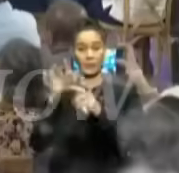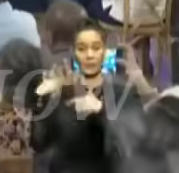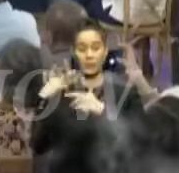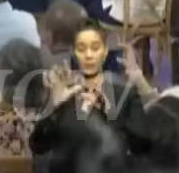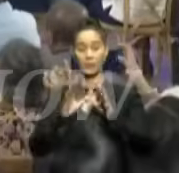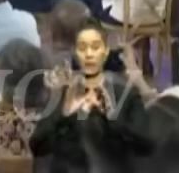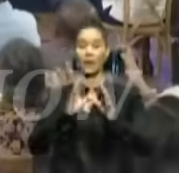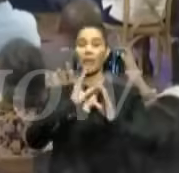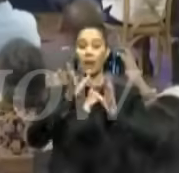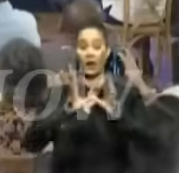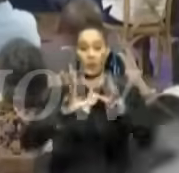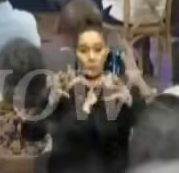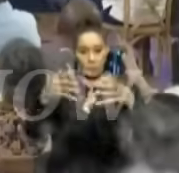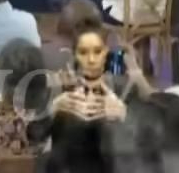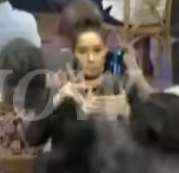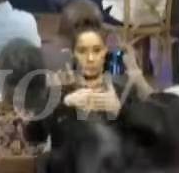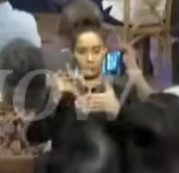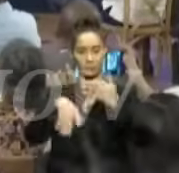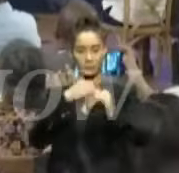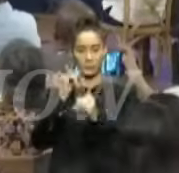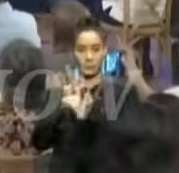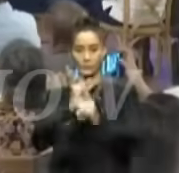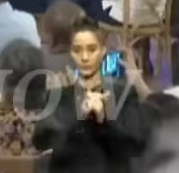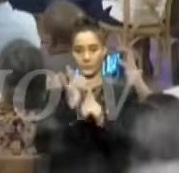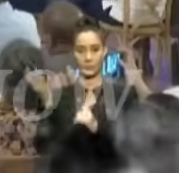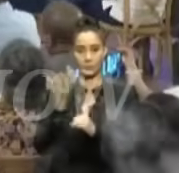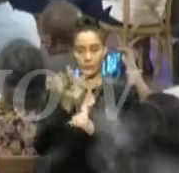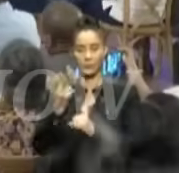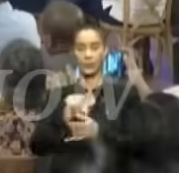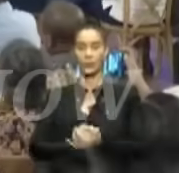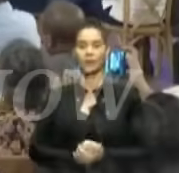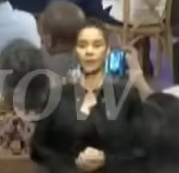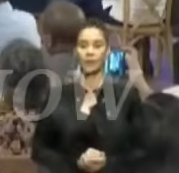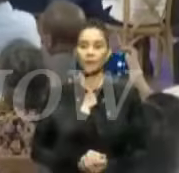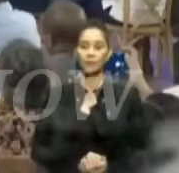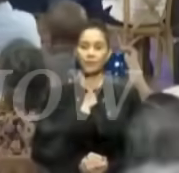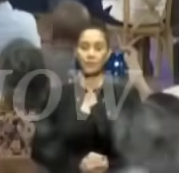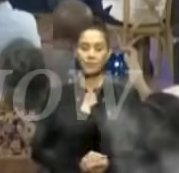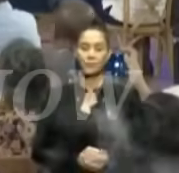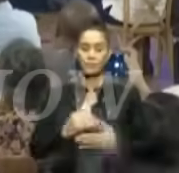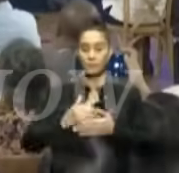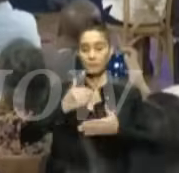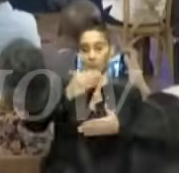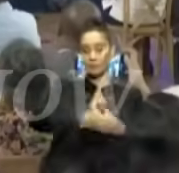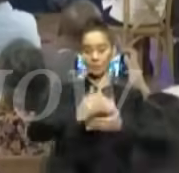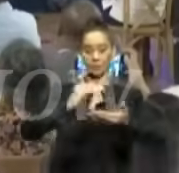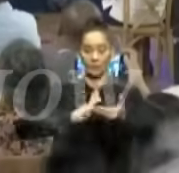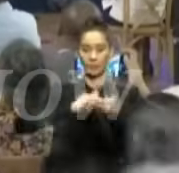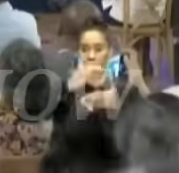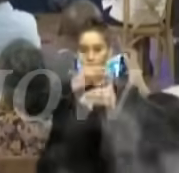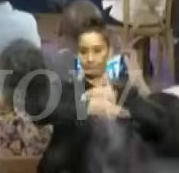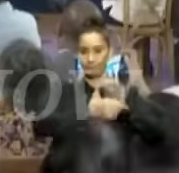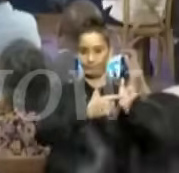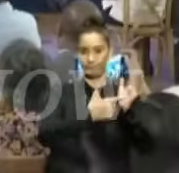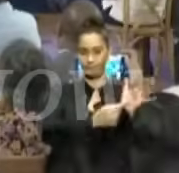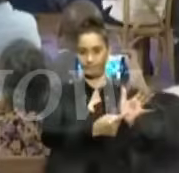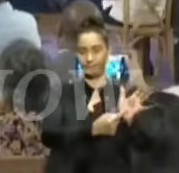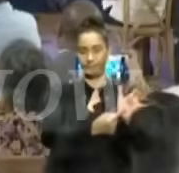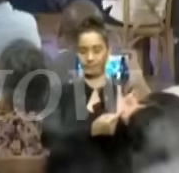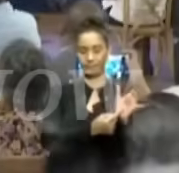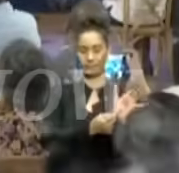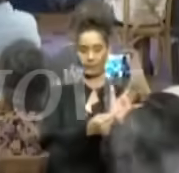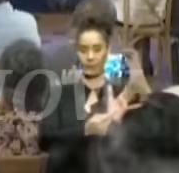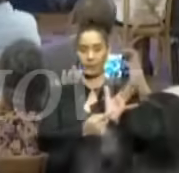los proyectos también que tienen cada una de estas instituciones pasar a la próxima lámina la última